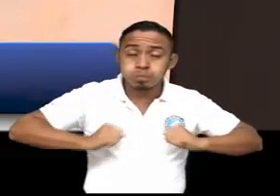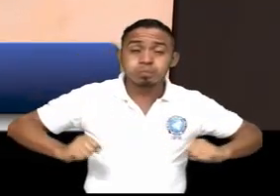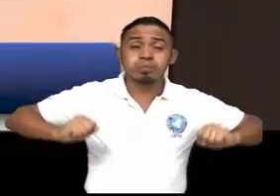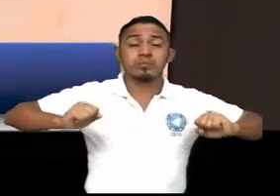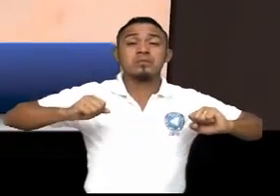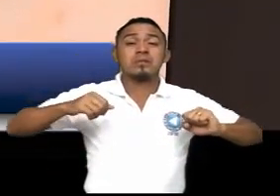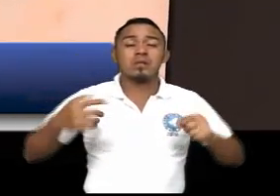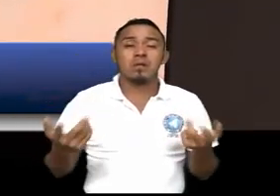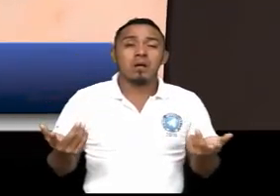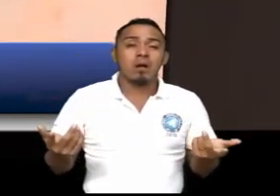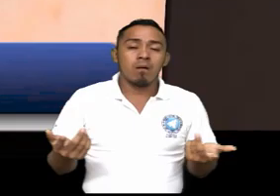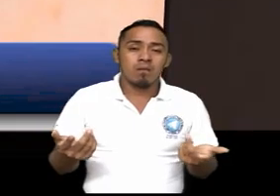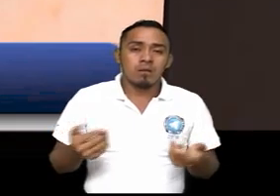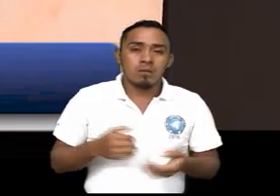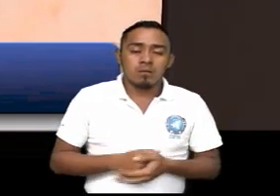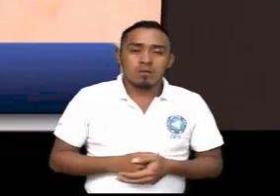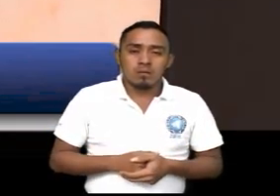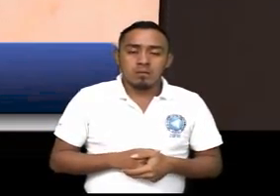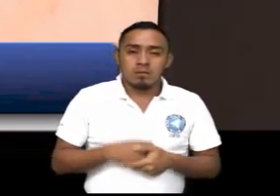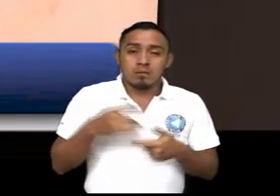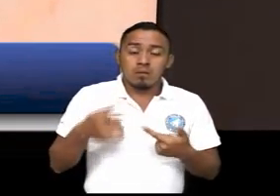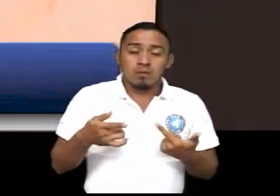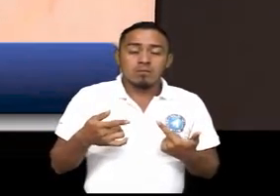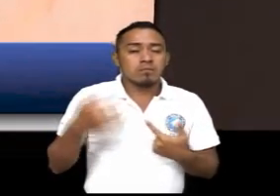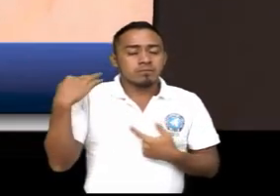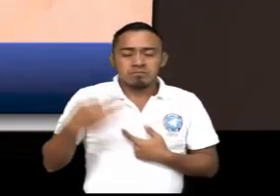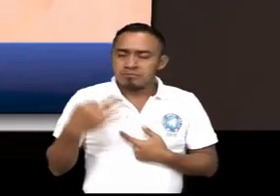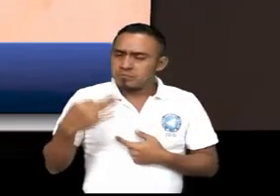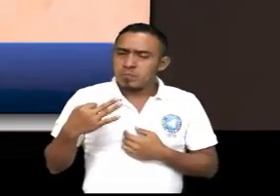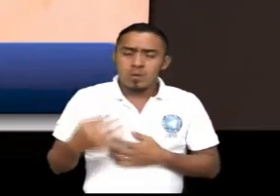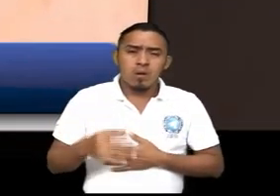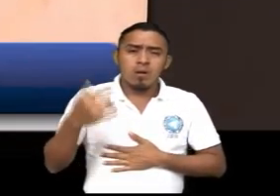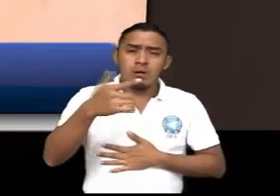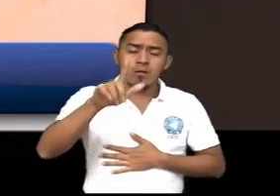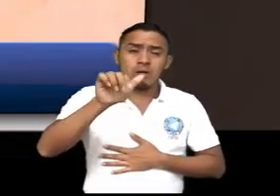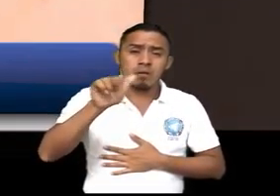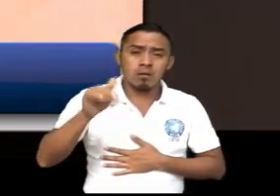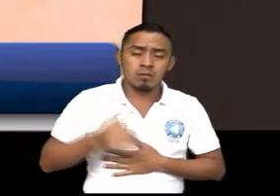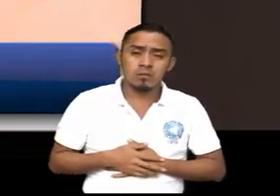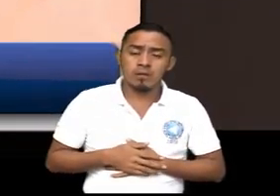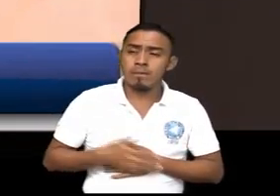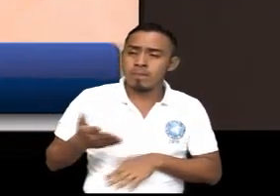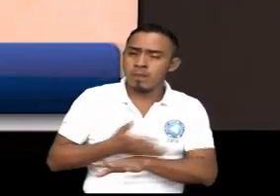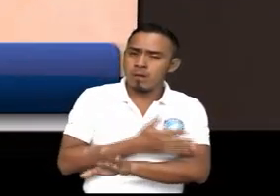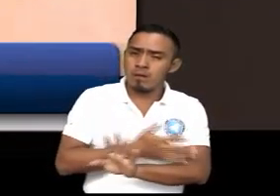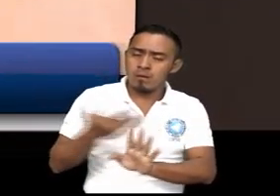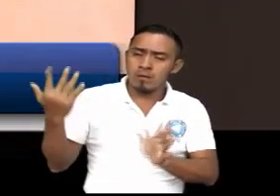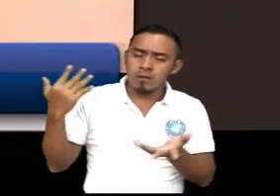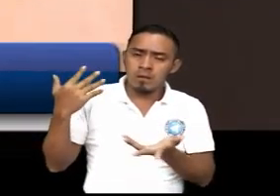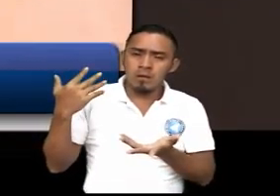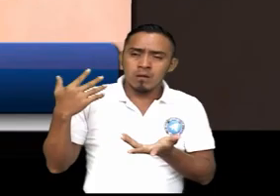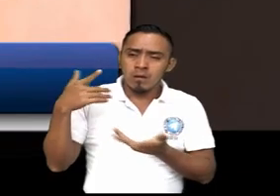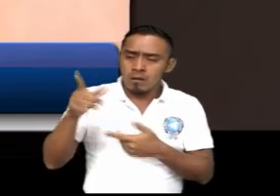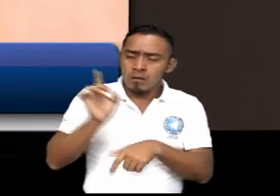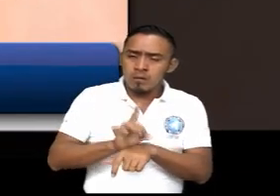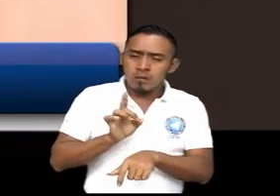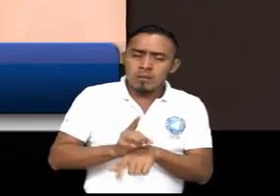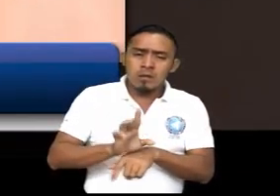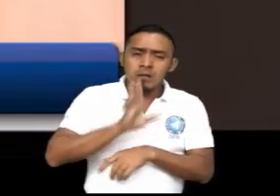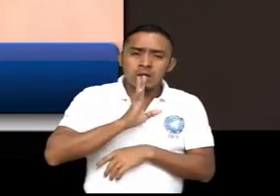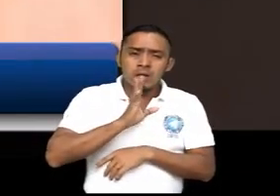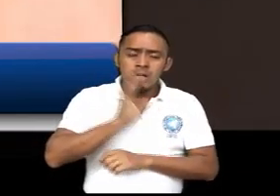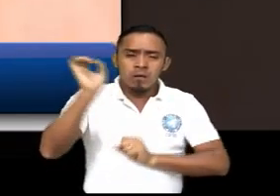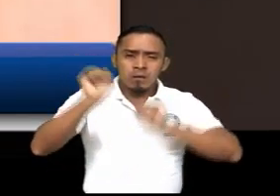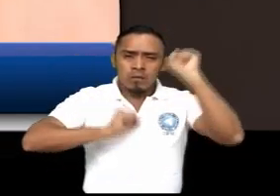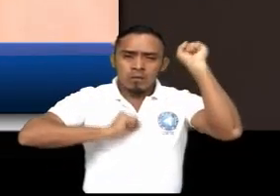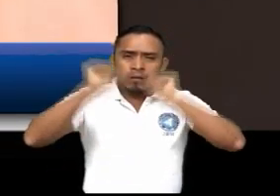le agregás otros factores, ese veo que va a tener glaucoma. Ahora, usted la vez pasada que nos acompañó en el programa, doctora, hablaba de